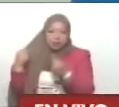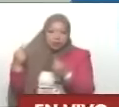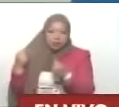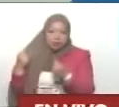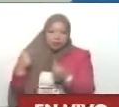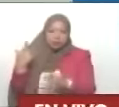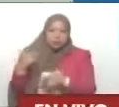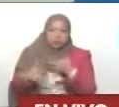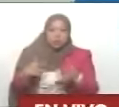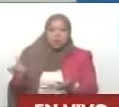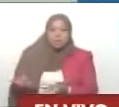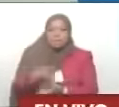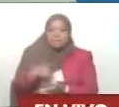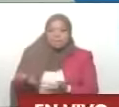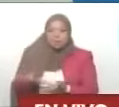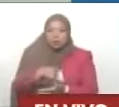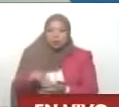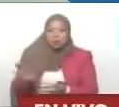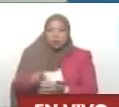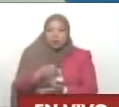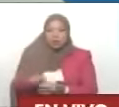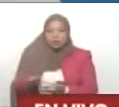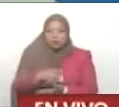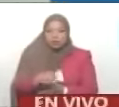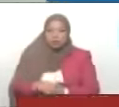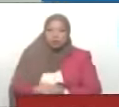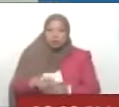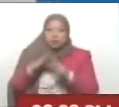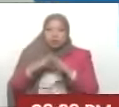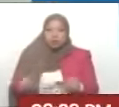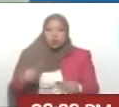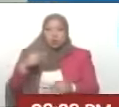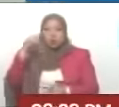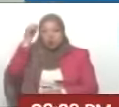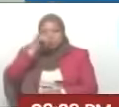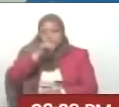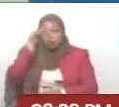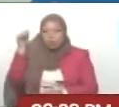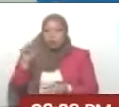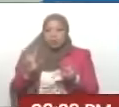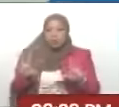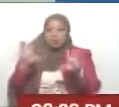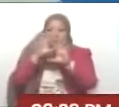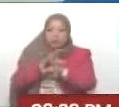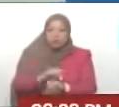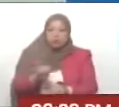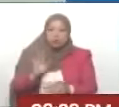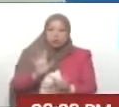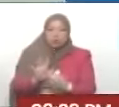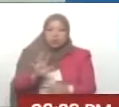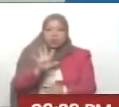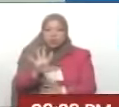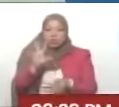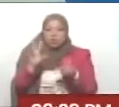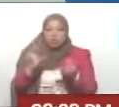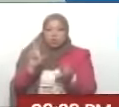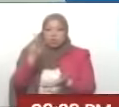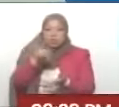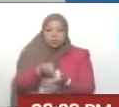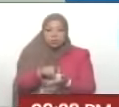se convirtió en música, se convirtió en canto. Todos los domingos a las 7 de la noche se presentan 5 nuevos